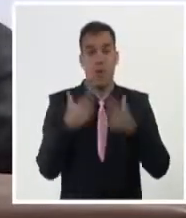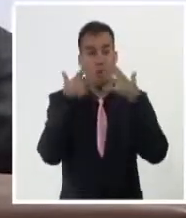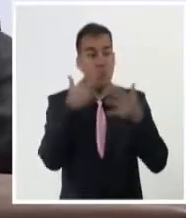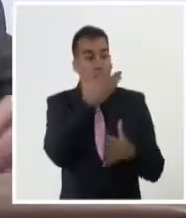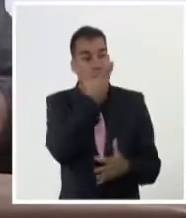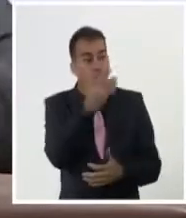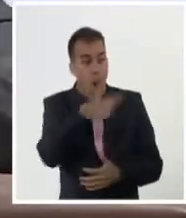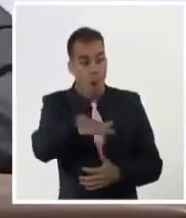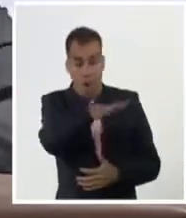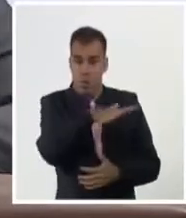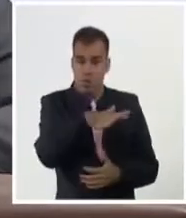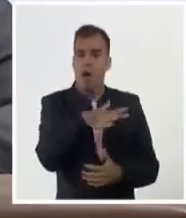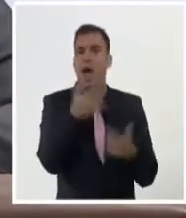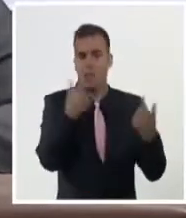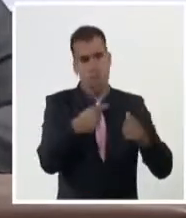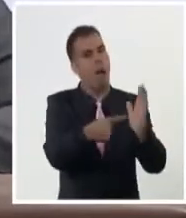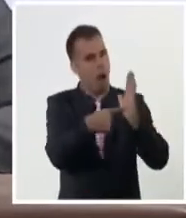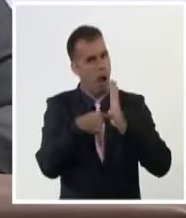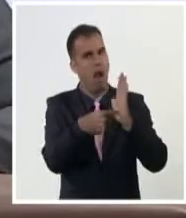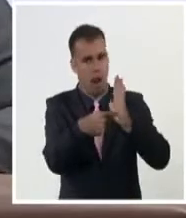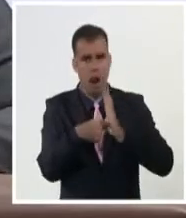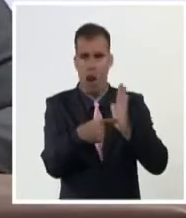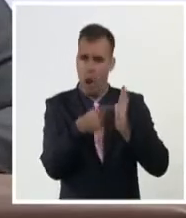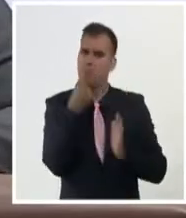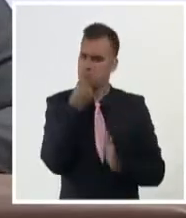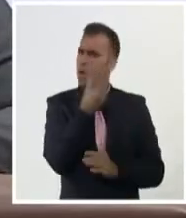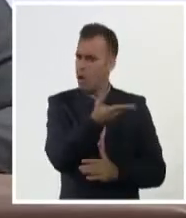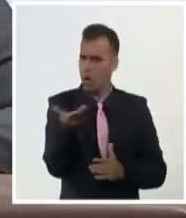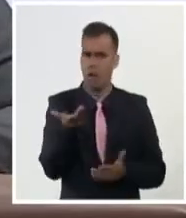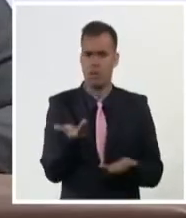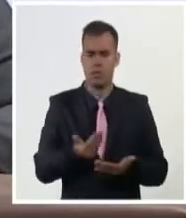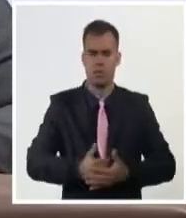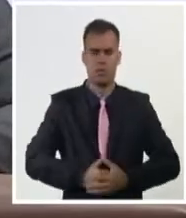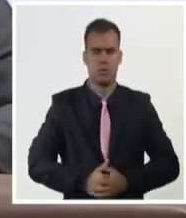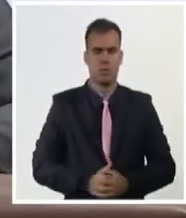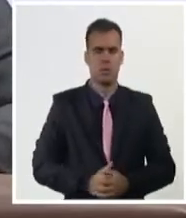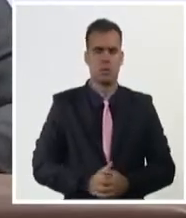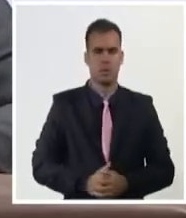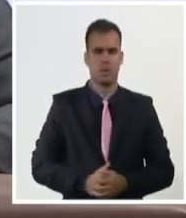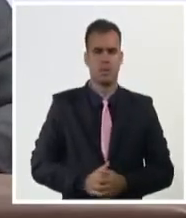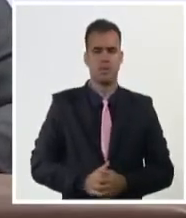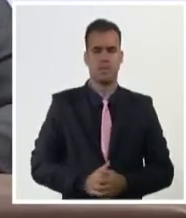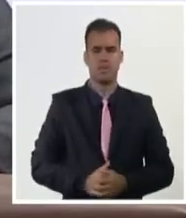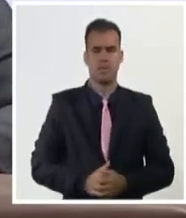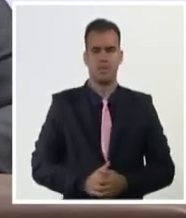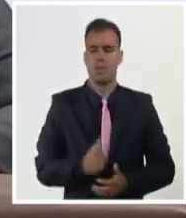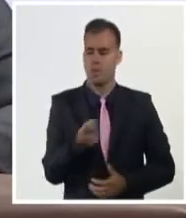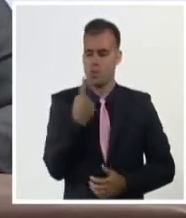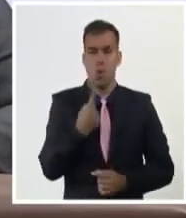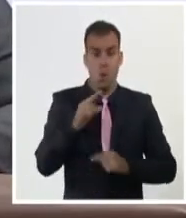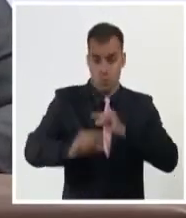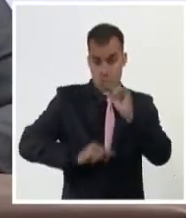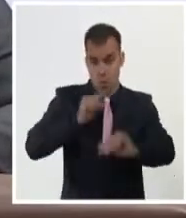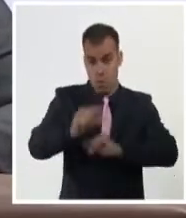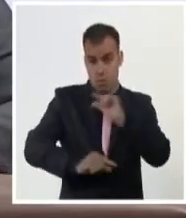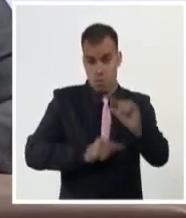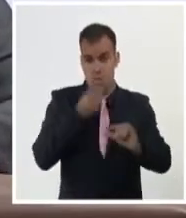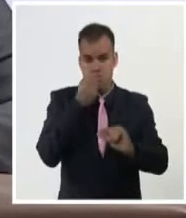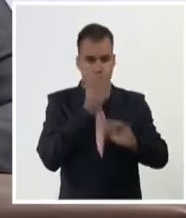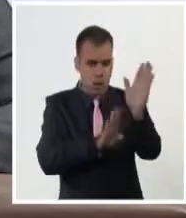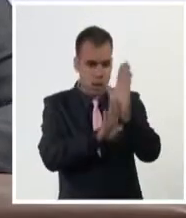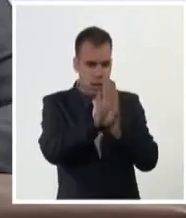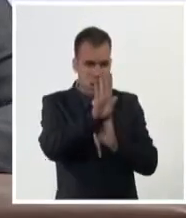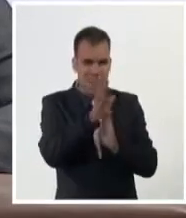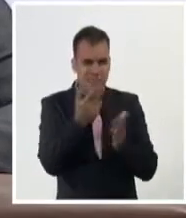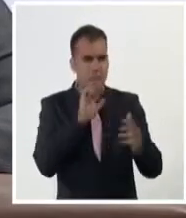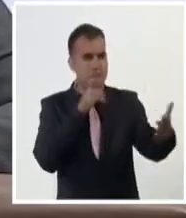ese siempre nos esté también alimentando en todo lo que hacemos. Y así nosotros estaremos llegando de verdad a empresas estatales